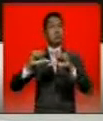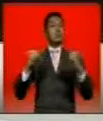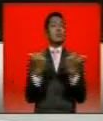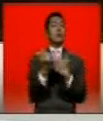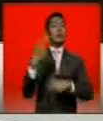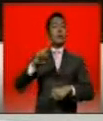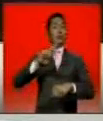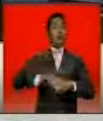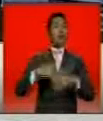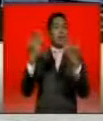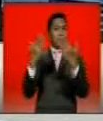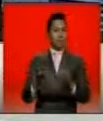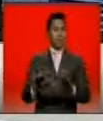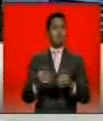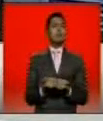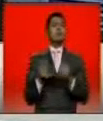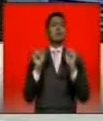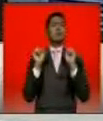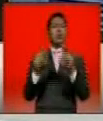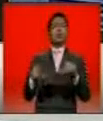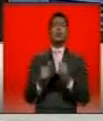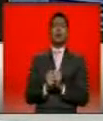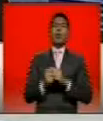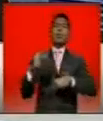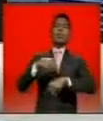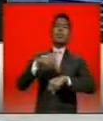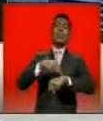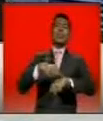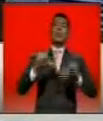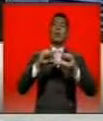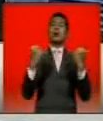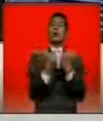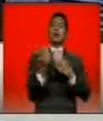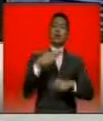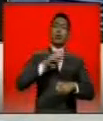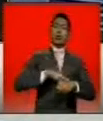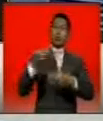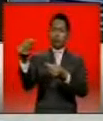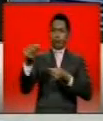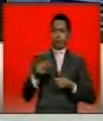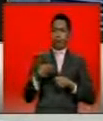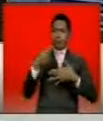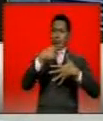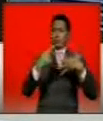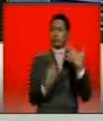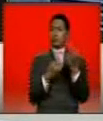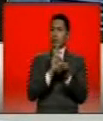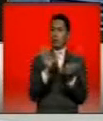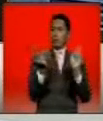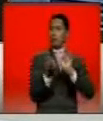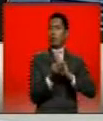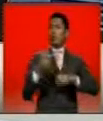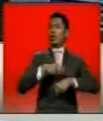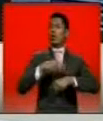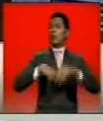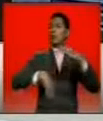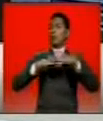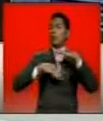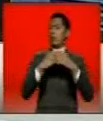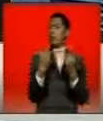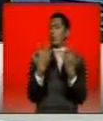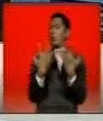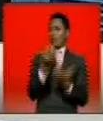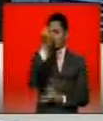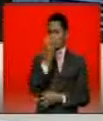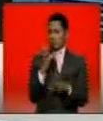lugar y le preguntamos qué tiempo tiene el legislativo para tratar el paquete de reformas. Daniel, muy buenas noches.